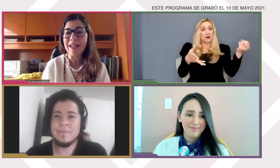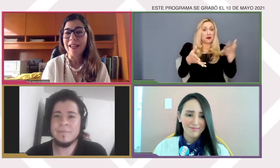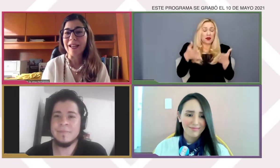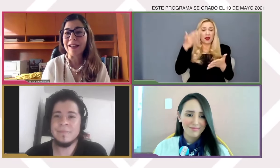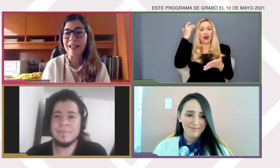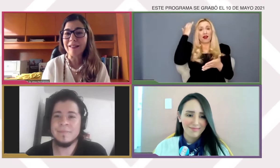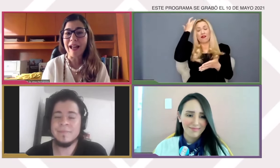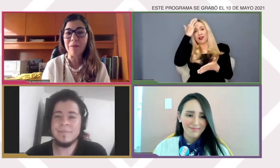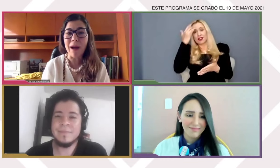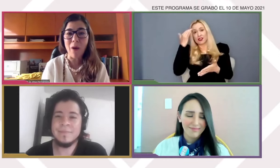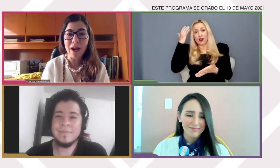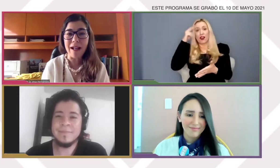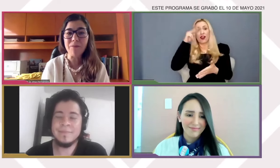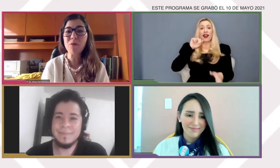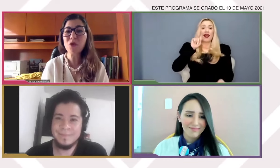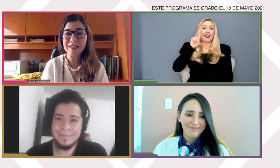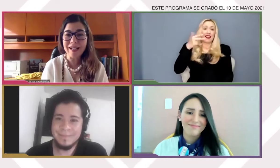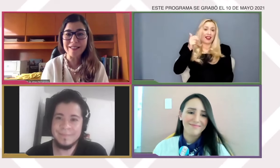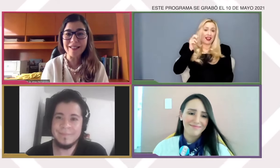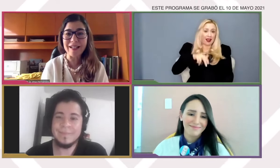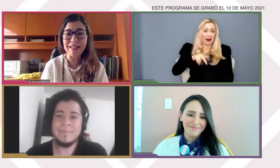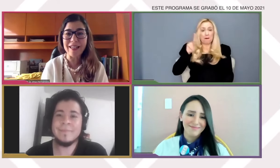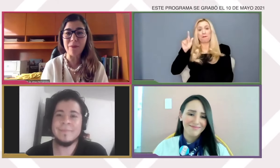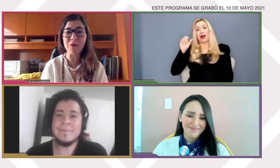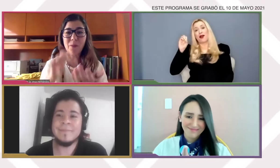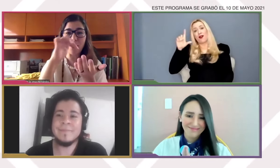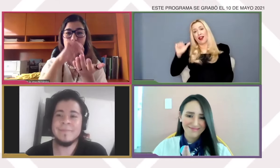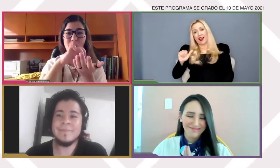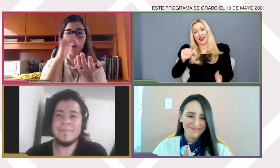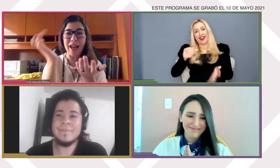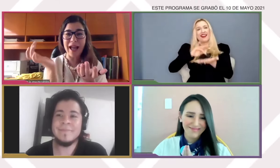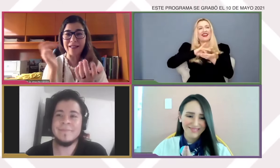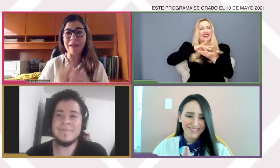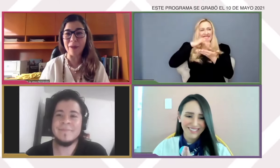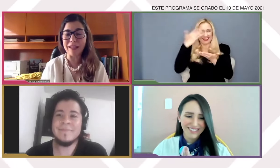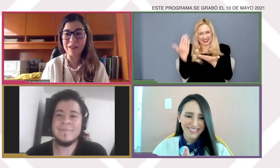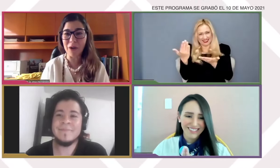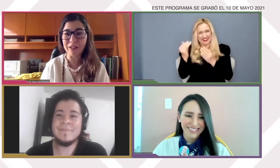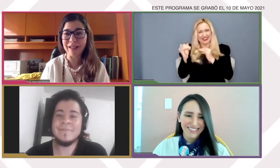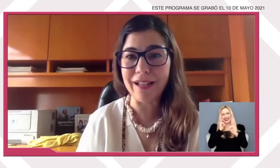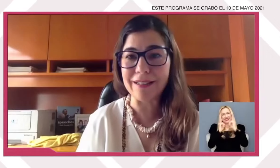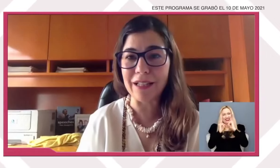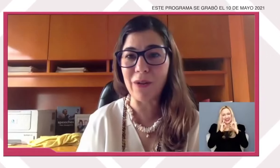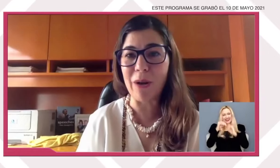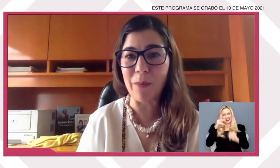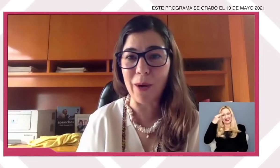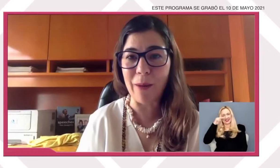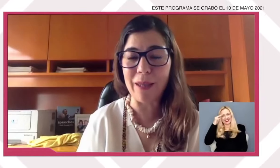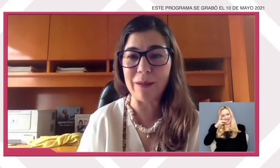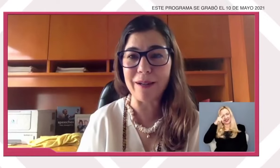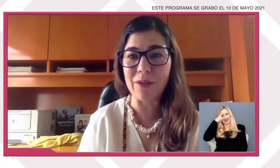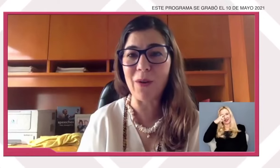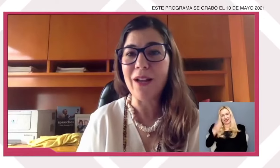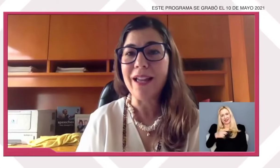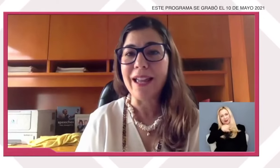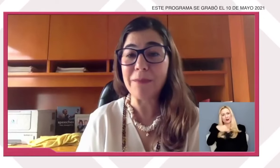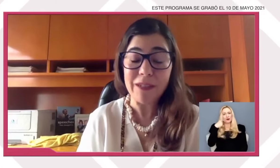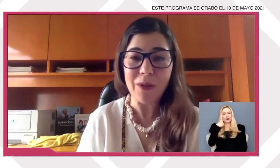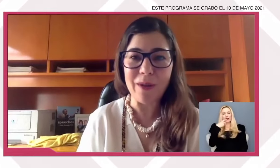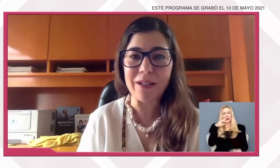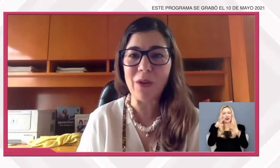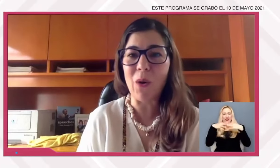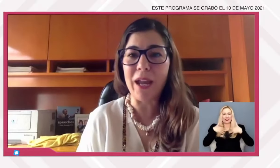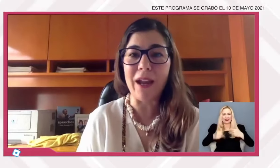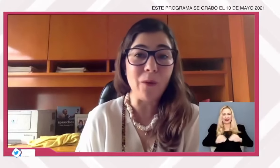reflexiones. Nathan, Paola, muchas gracias a Nidia, por supuesto, por la interpretación, haciendo el programa de Diverso,